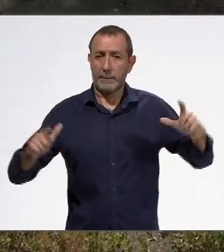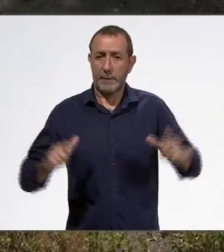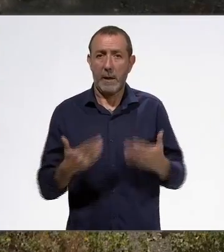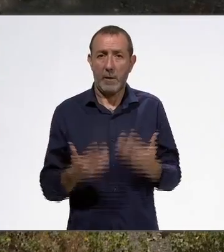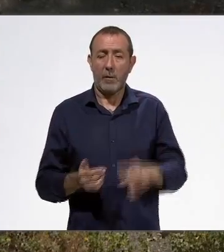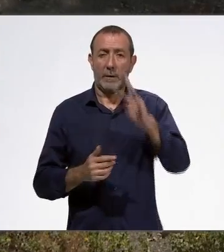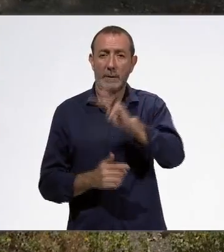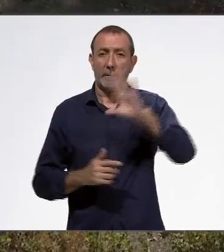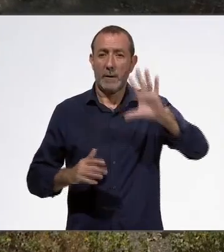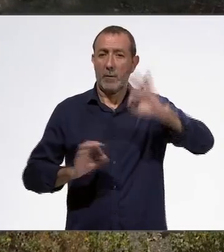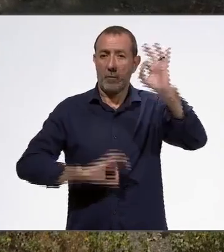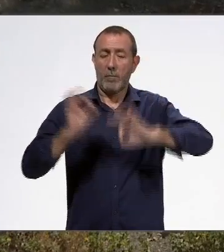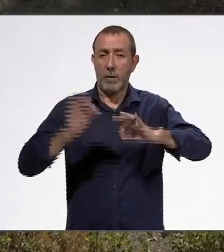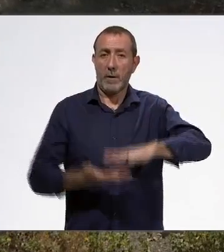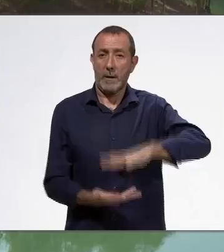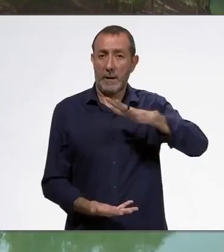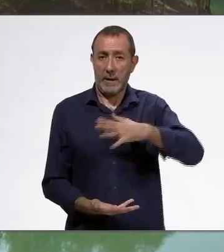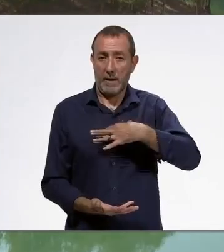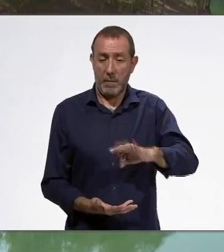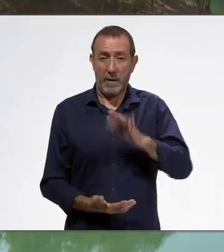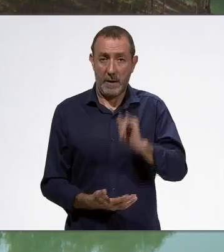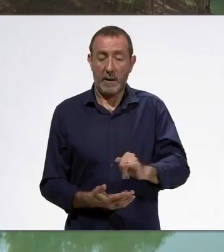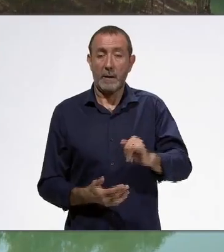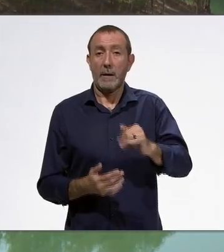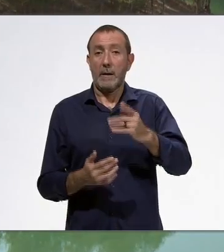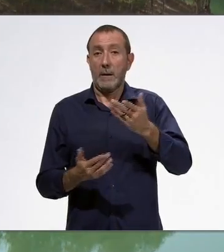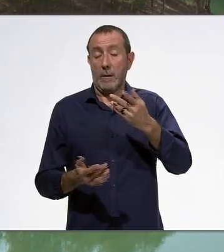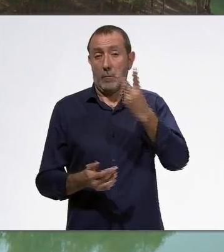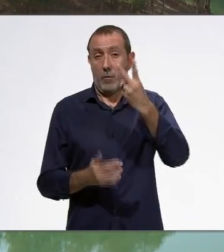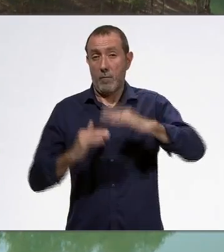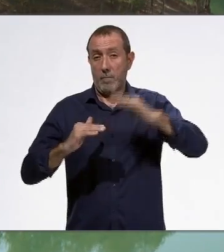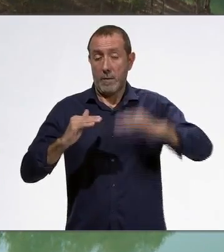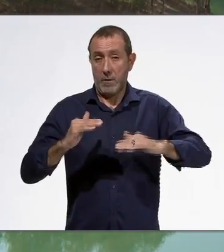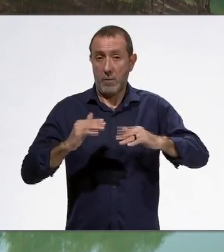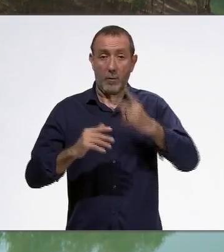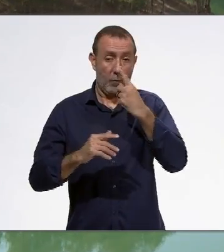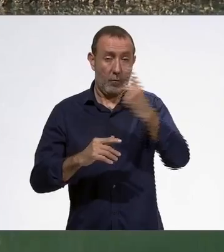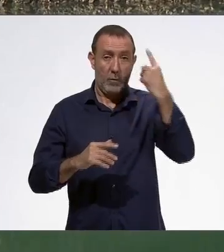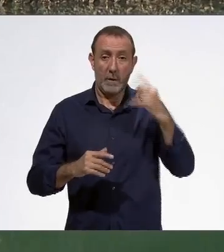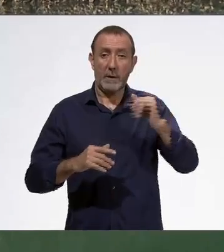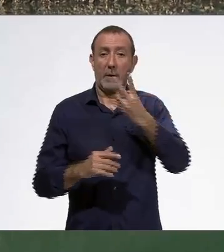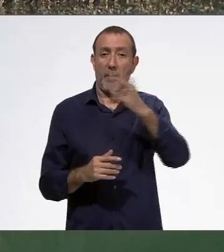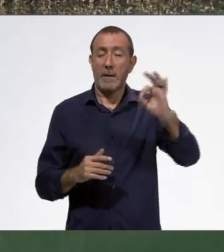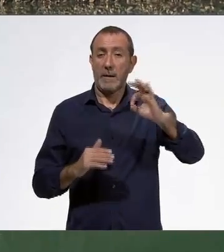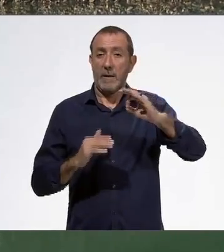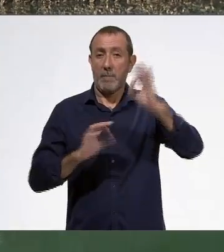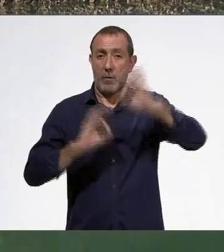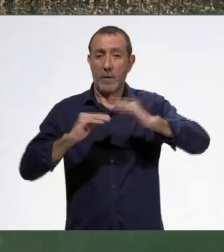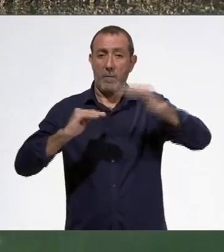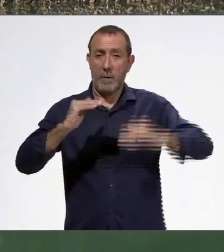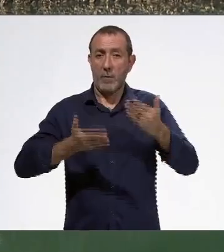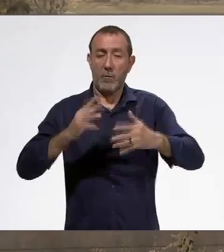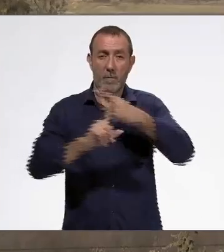están al 35% de su capacidad medio punto menos que hace una semana dos menos que hace un año y 20 menos que la media de los últimos